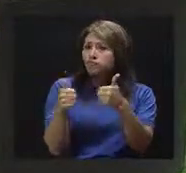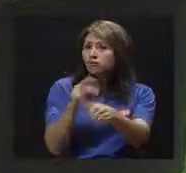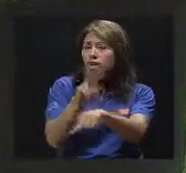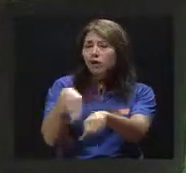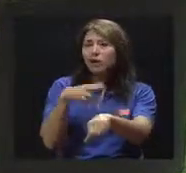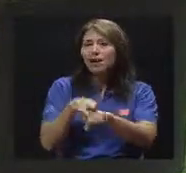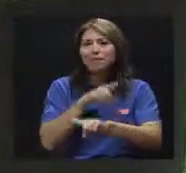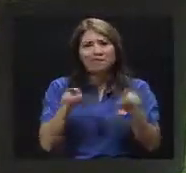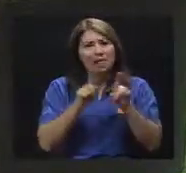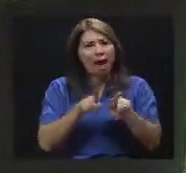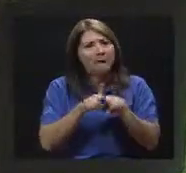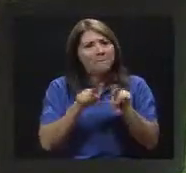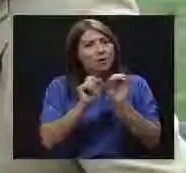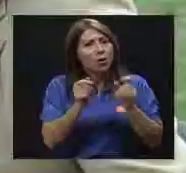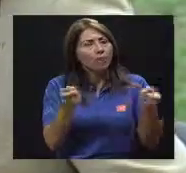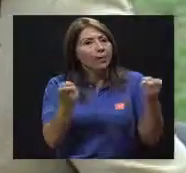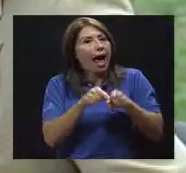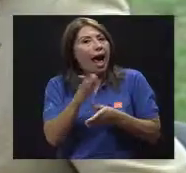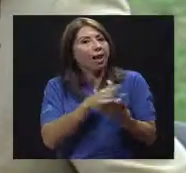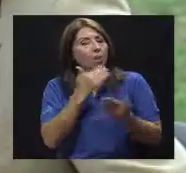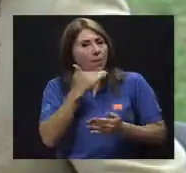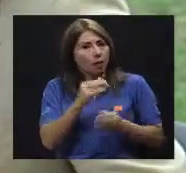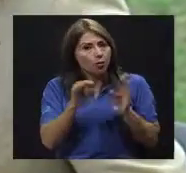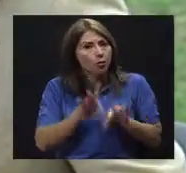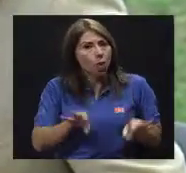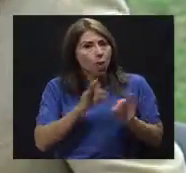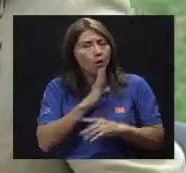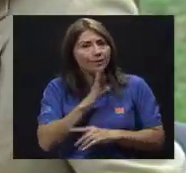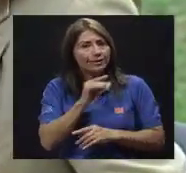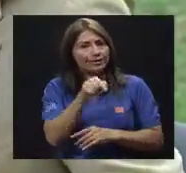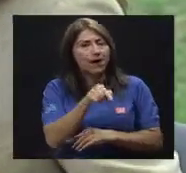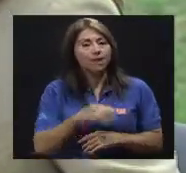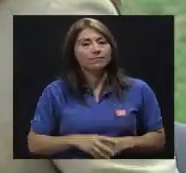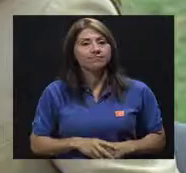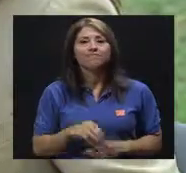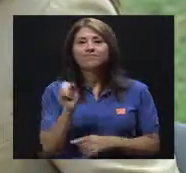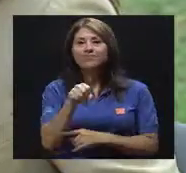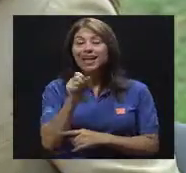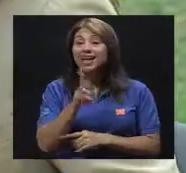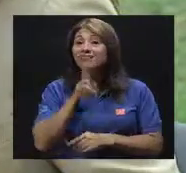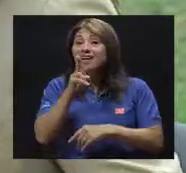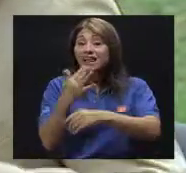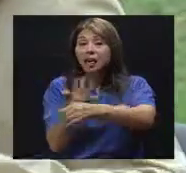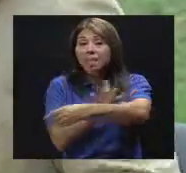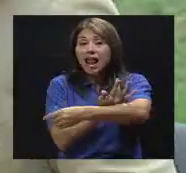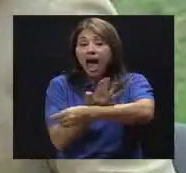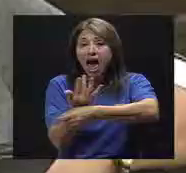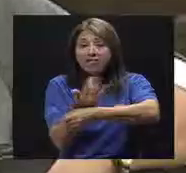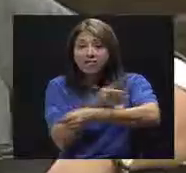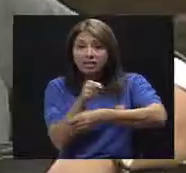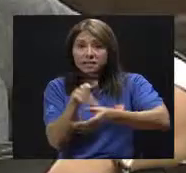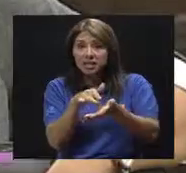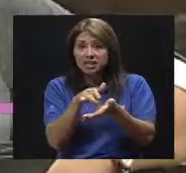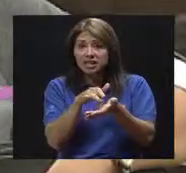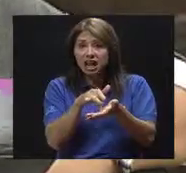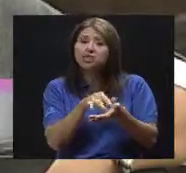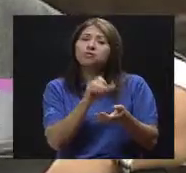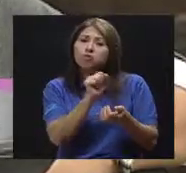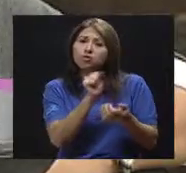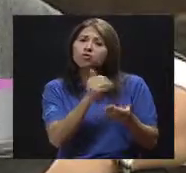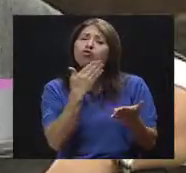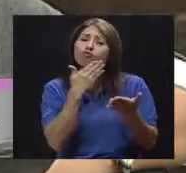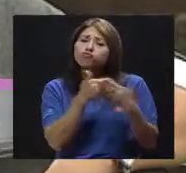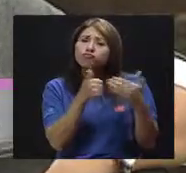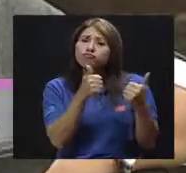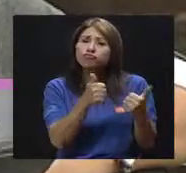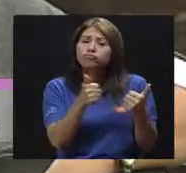pero también hay efectos secundarios. Sería importante retomar esto, doctora. En realidad, las plantas medicinales pues son nobles en comparación